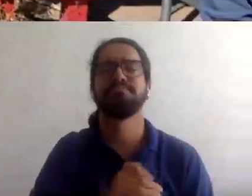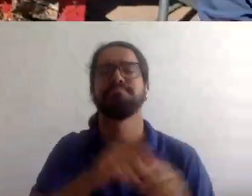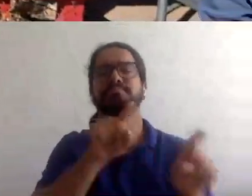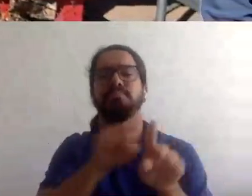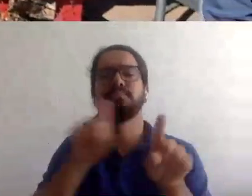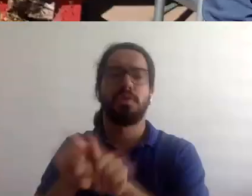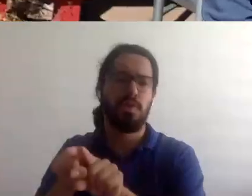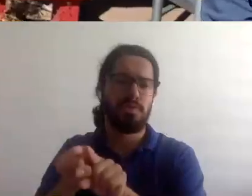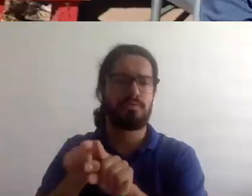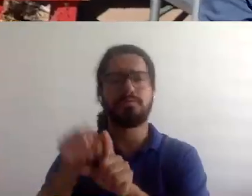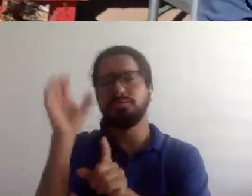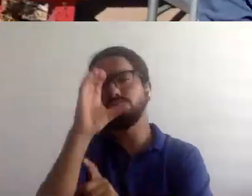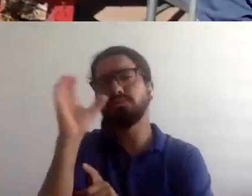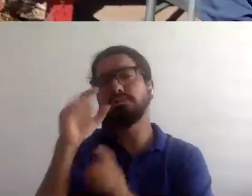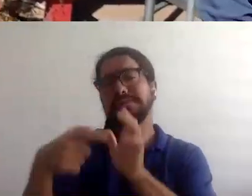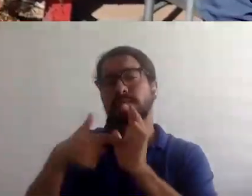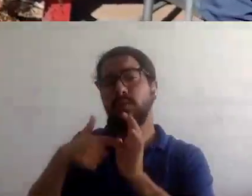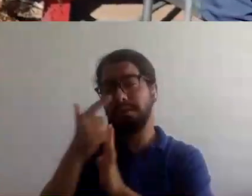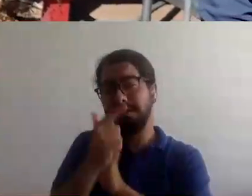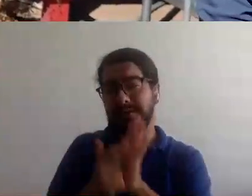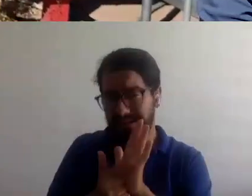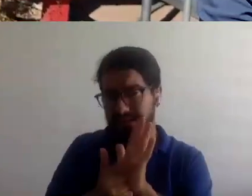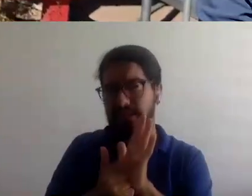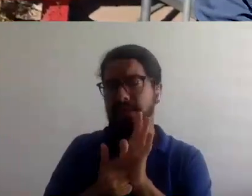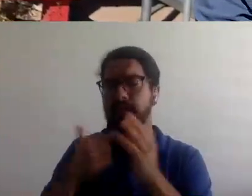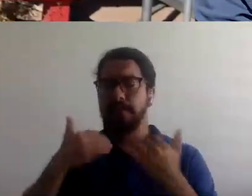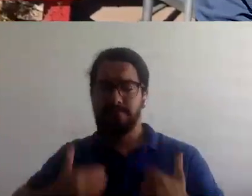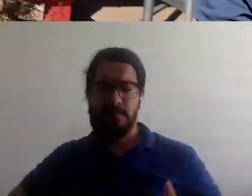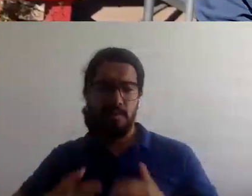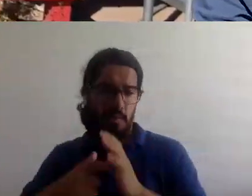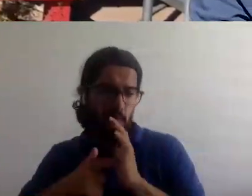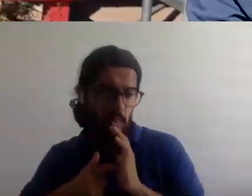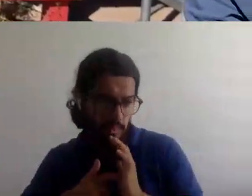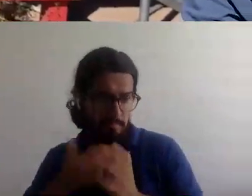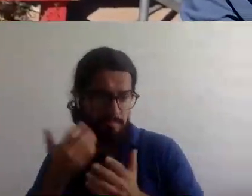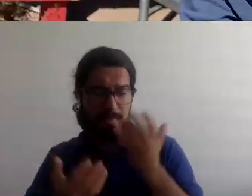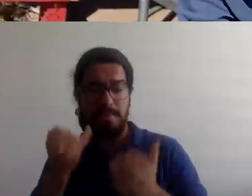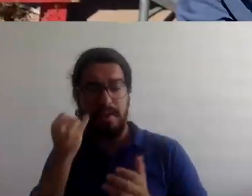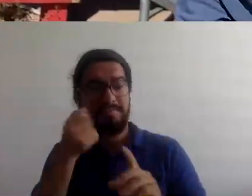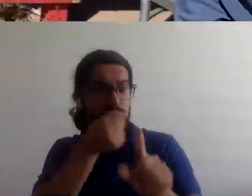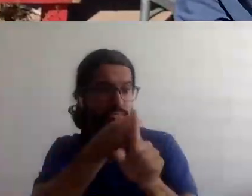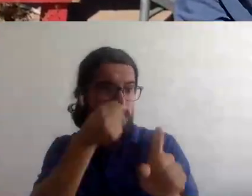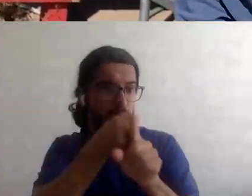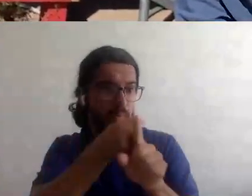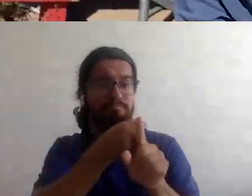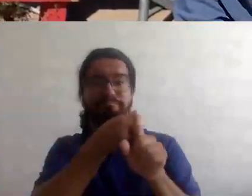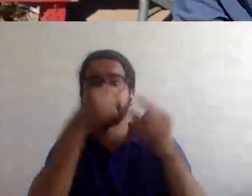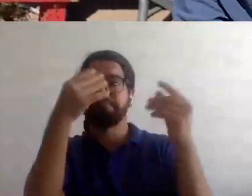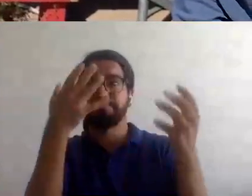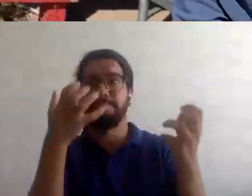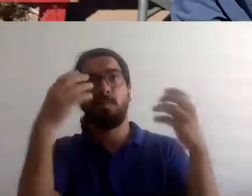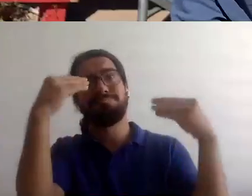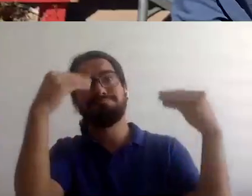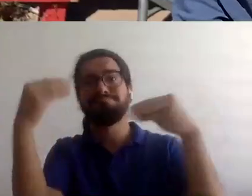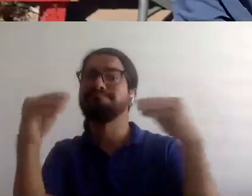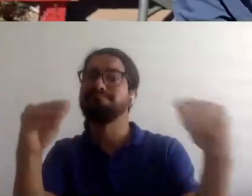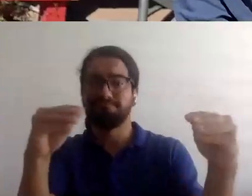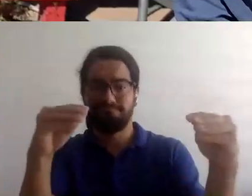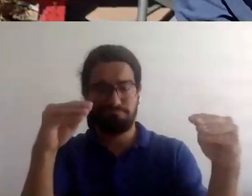los requerimientos legales o fiscales que se requieran para poderlo introducir. Para terminar la